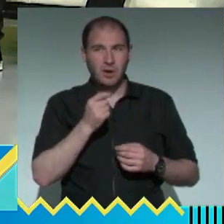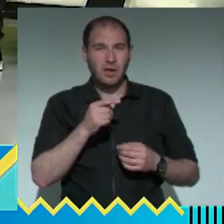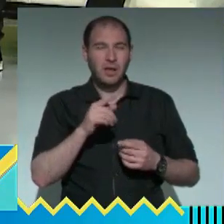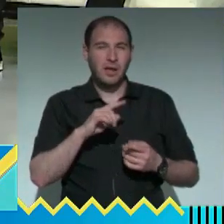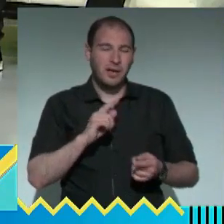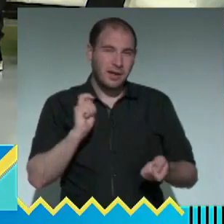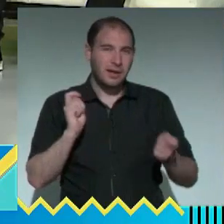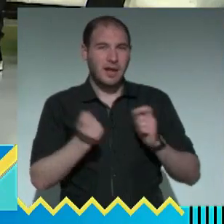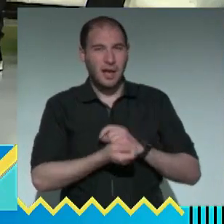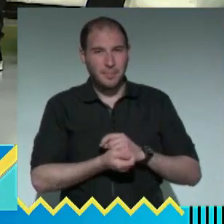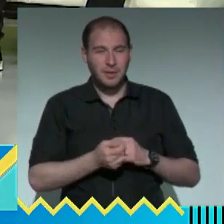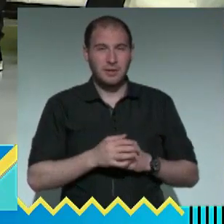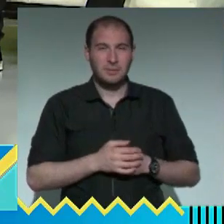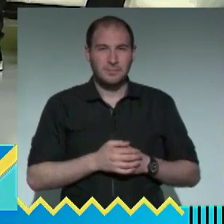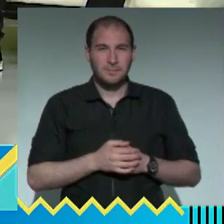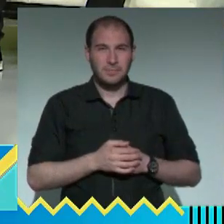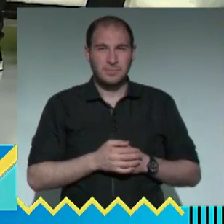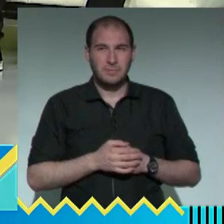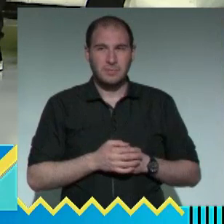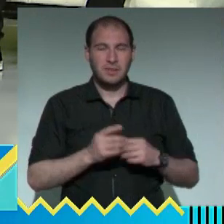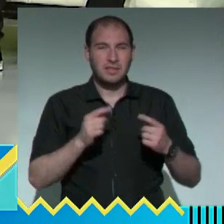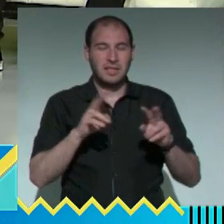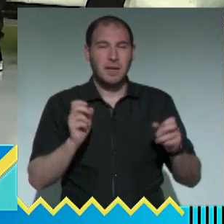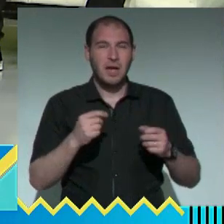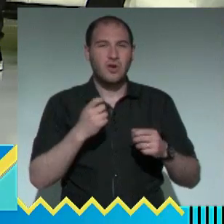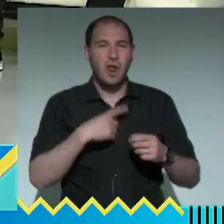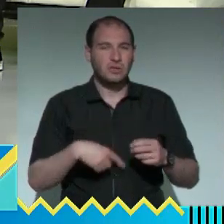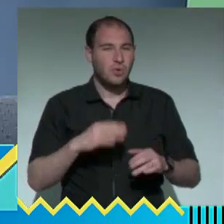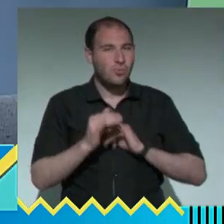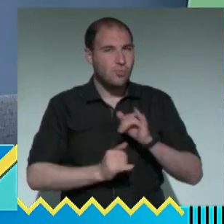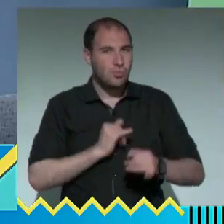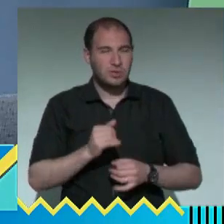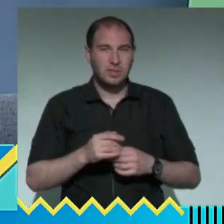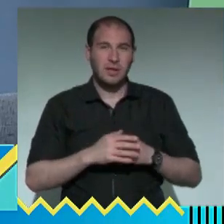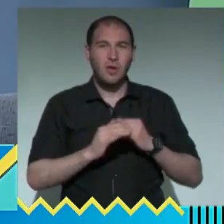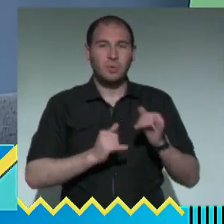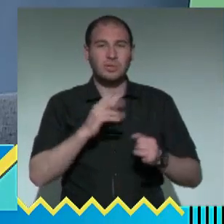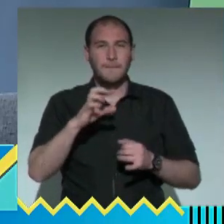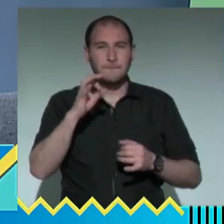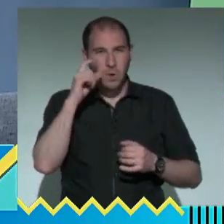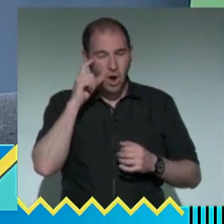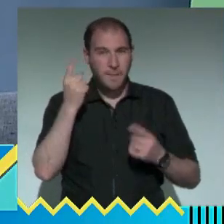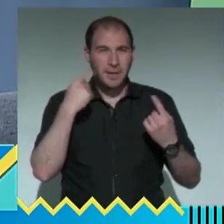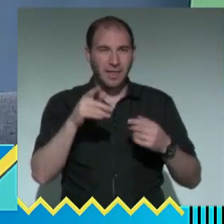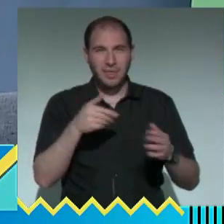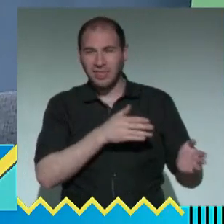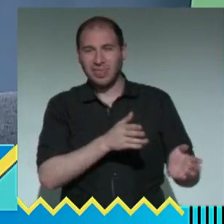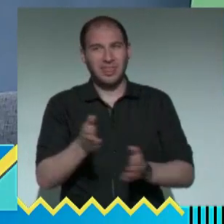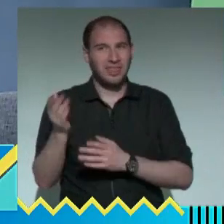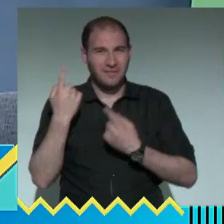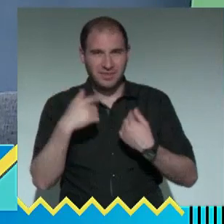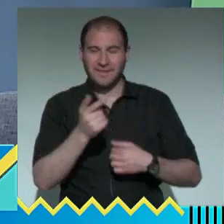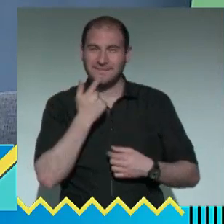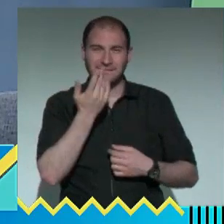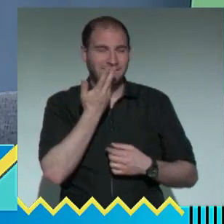dio a ponerle al tema Corazón Delator, citando al cuento de Edgar Allan Poe, pero que va por otro, claro, lado. Otro lado. Me encantó, claro,